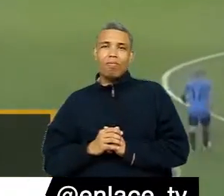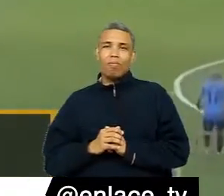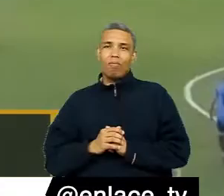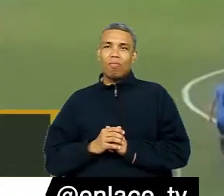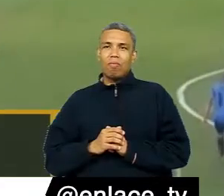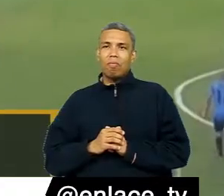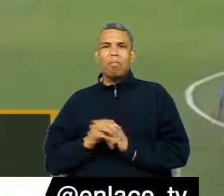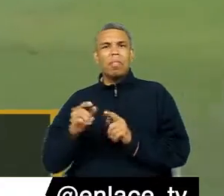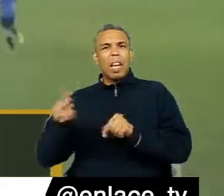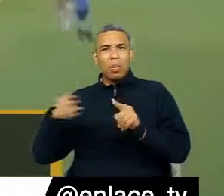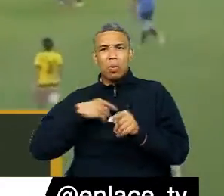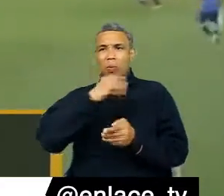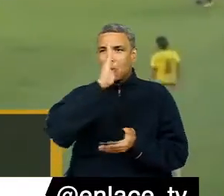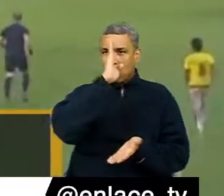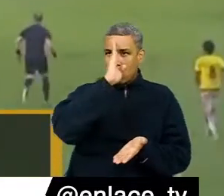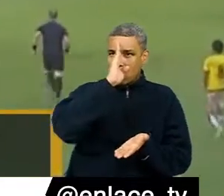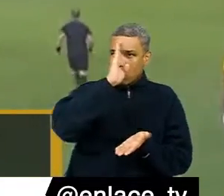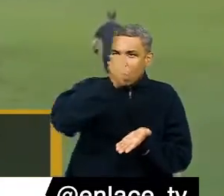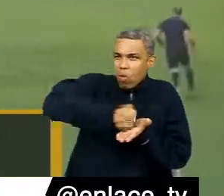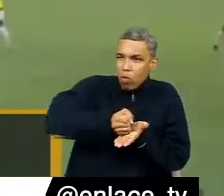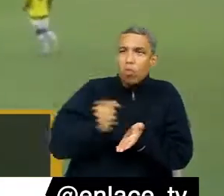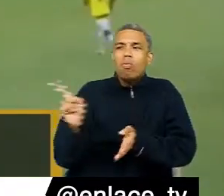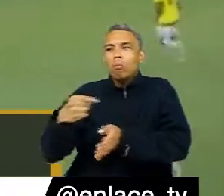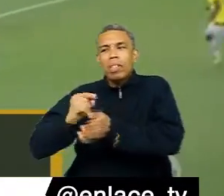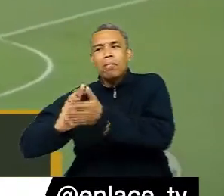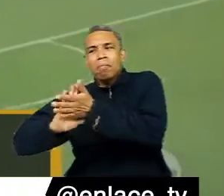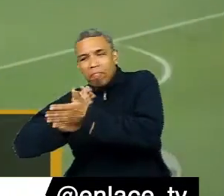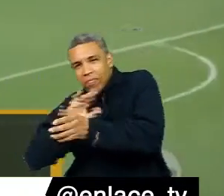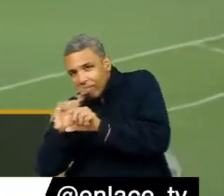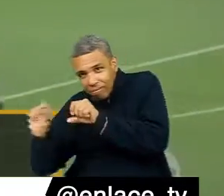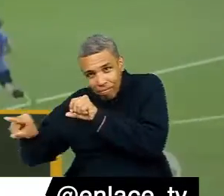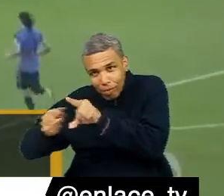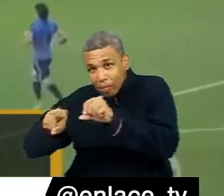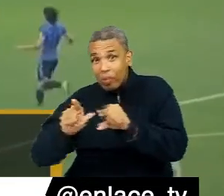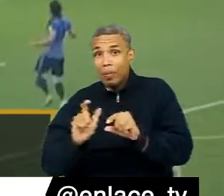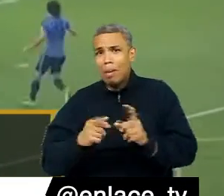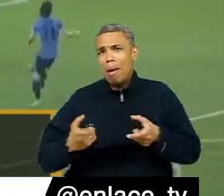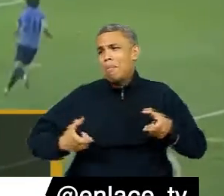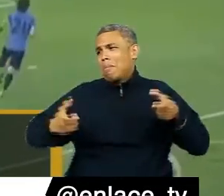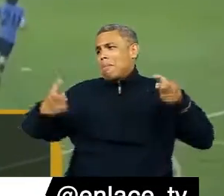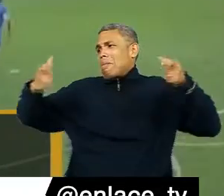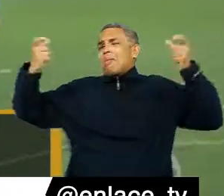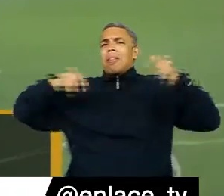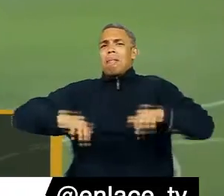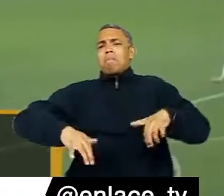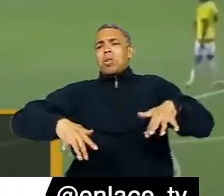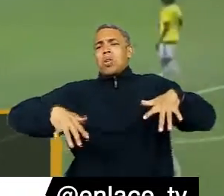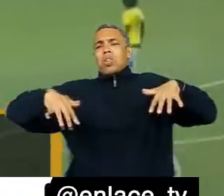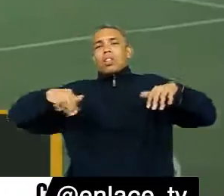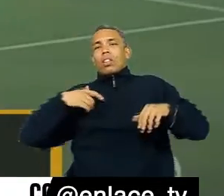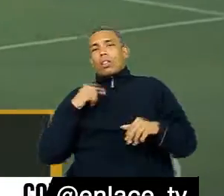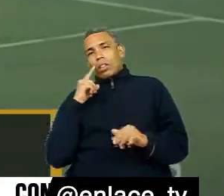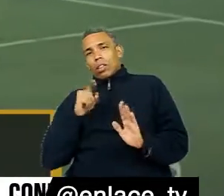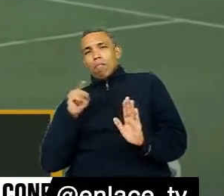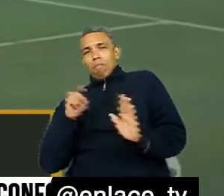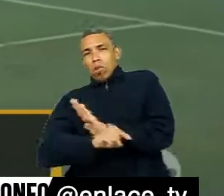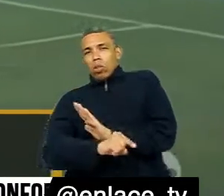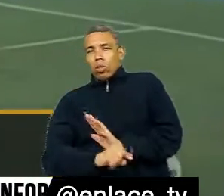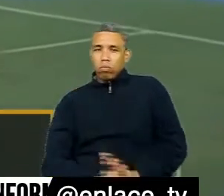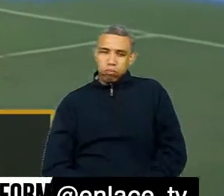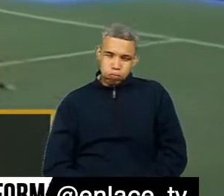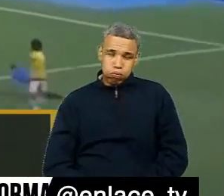los colombianos, los que llenaron hoy, colmaron el Estadio Metropolitano aquí en Barranquilla, la fiesta total. Obviamente el gol de Luis Suárez, el segundo, la que puso en ventaja al